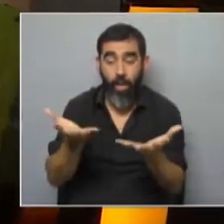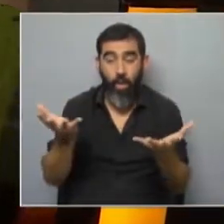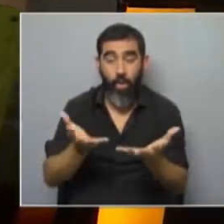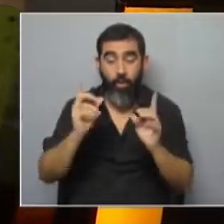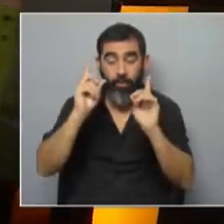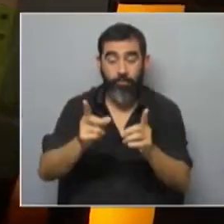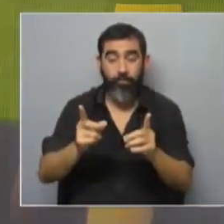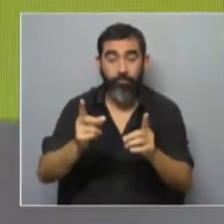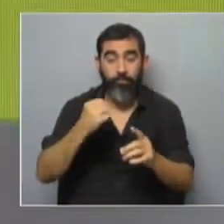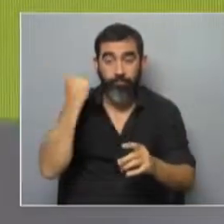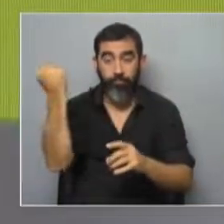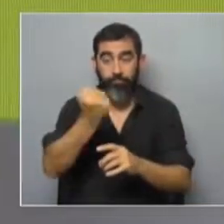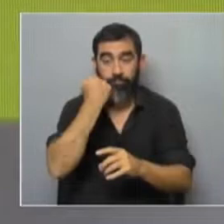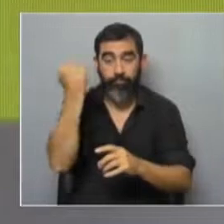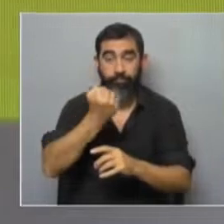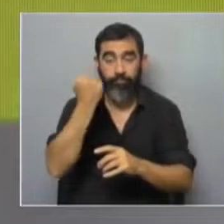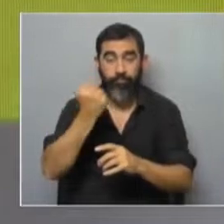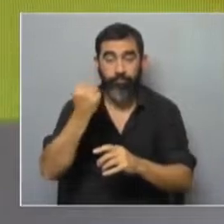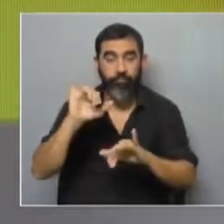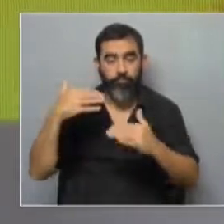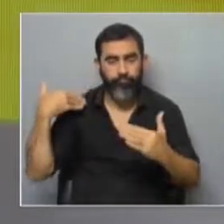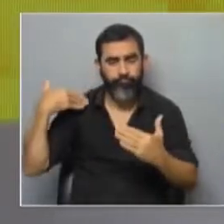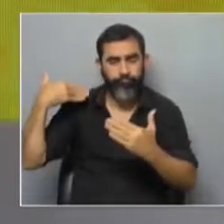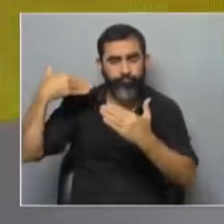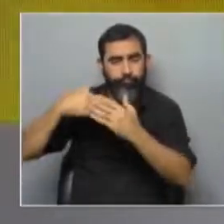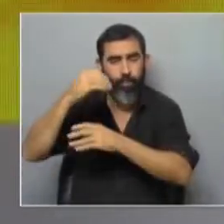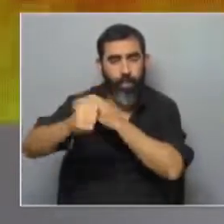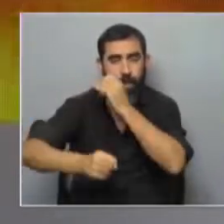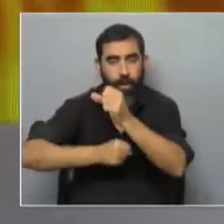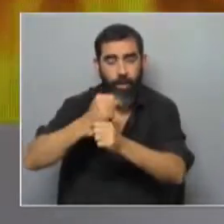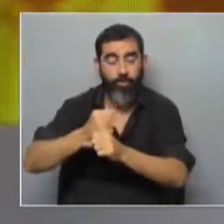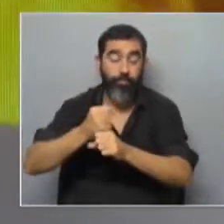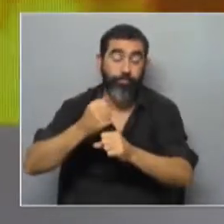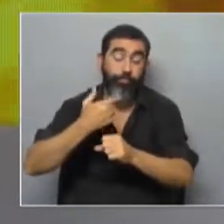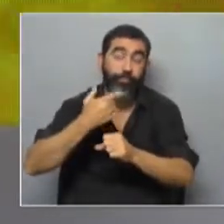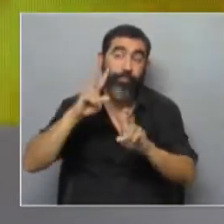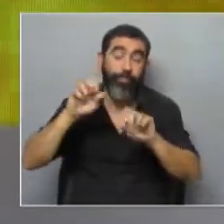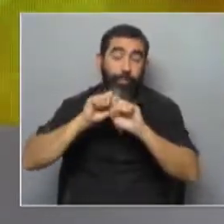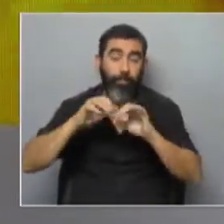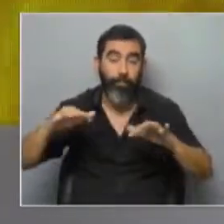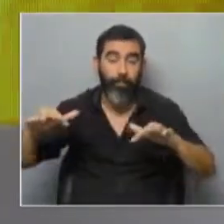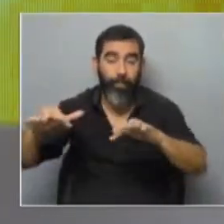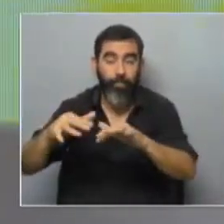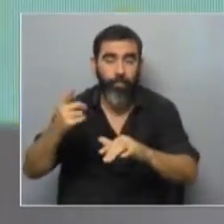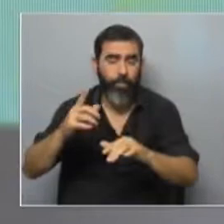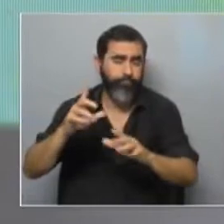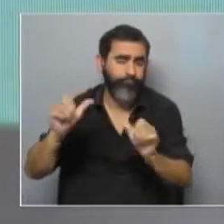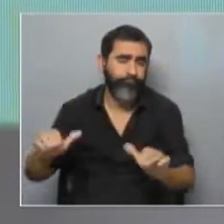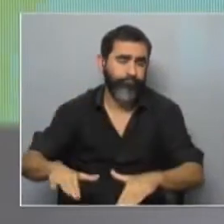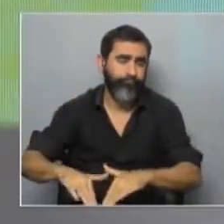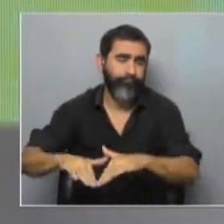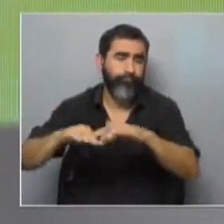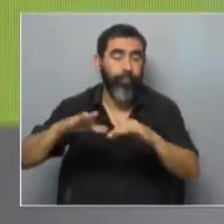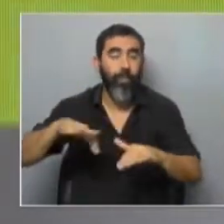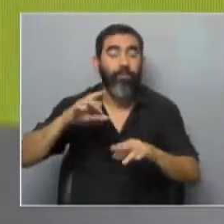además, en el tapete desde hace varios años por la pandemia, pero que son esas cosas que nos acompañan a los uruguayos mucho, que